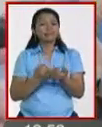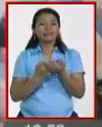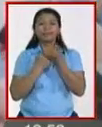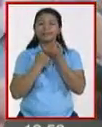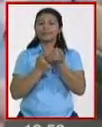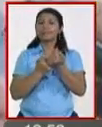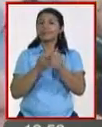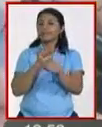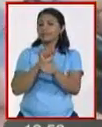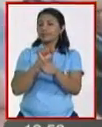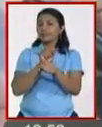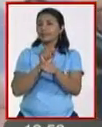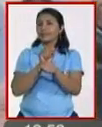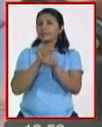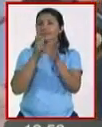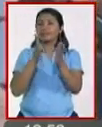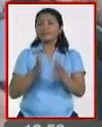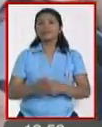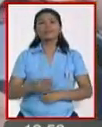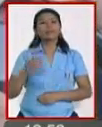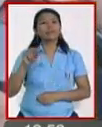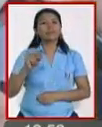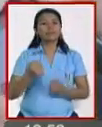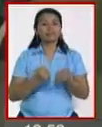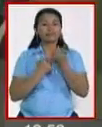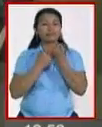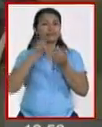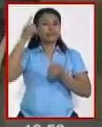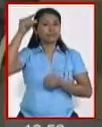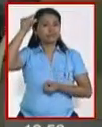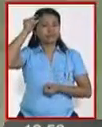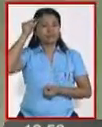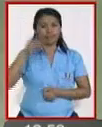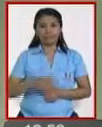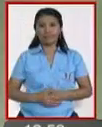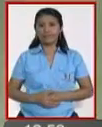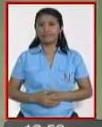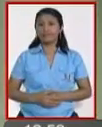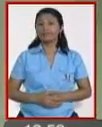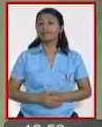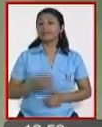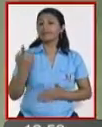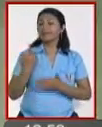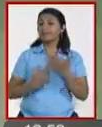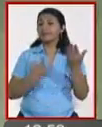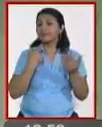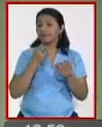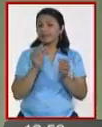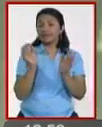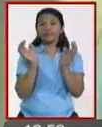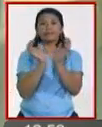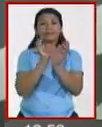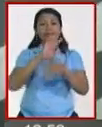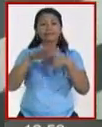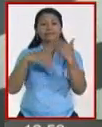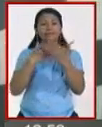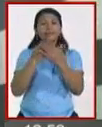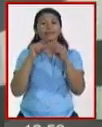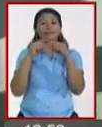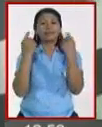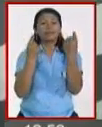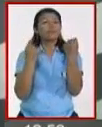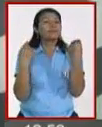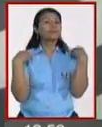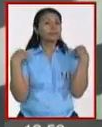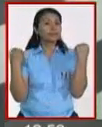aporte obrero patronal de los trabajadores, no con el aporte del gobierno. En apoyo a la situación por la cual pasa la caja, todo el sector salud del